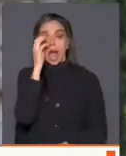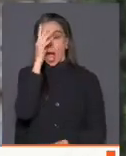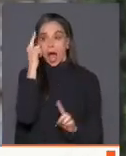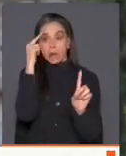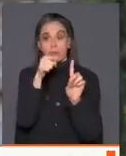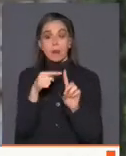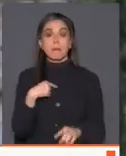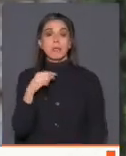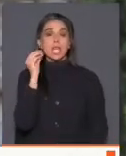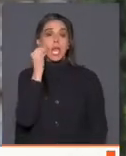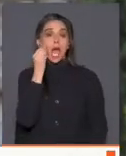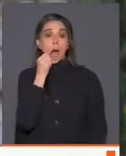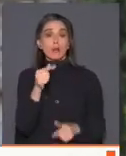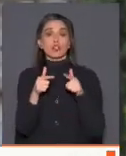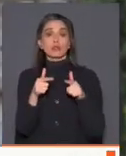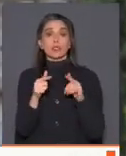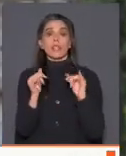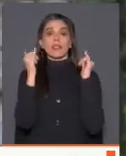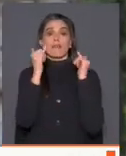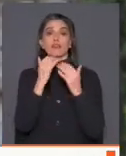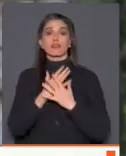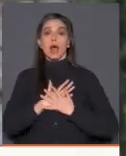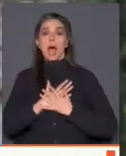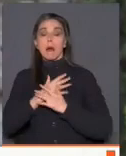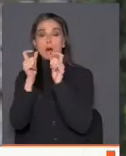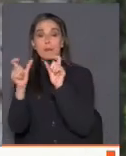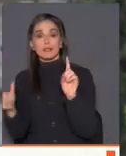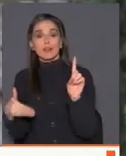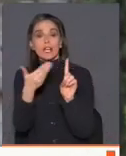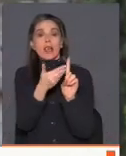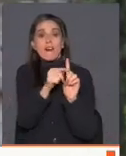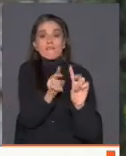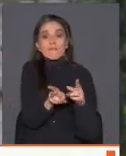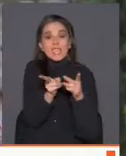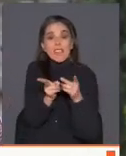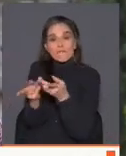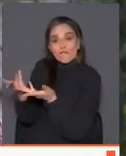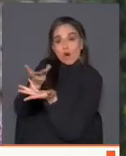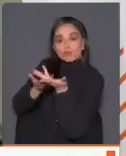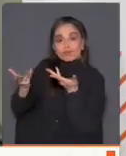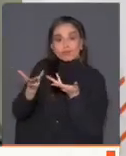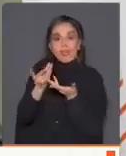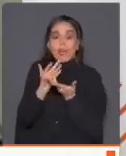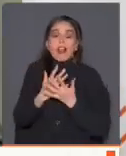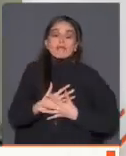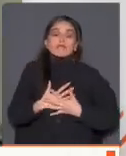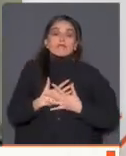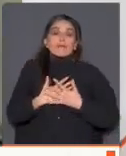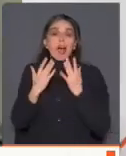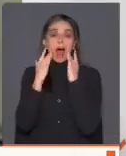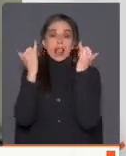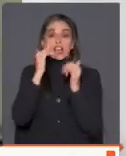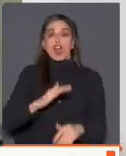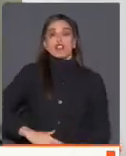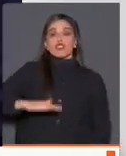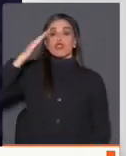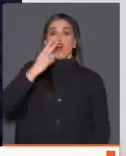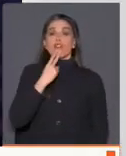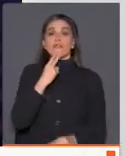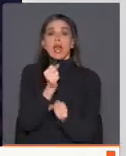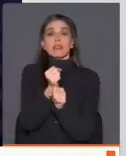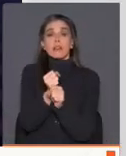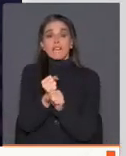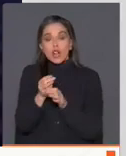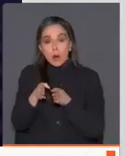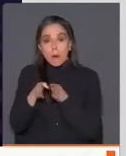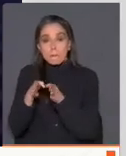la dicha de disfrutar del amor de la gente en vida, y eso era un motivo de profunda alegría para él. Casi toda su vida la pasó en los pasillos y